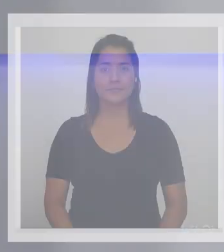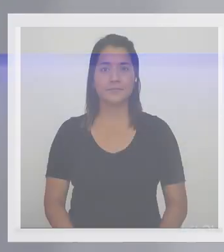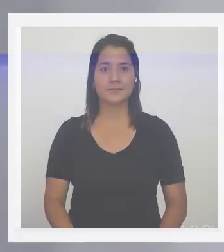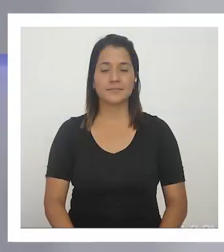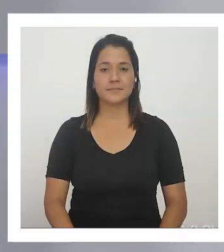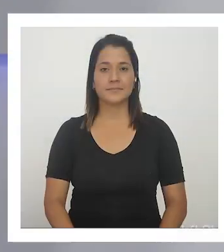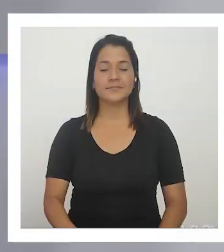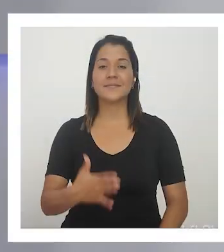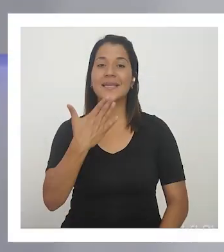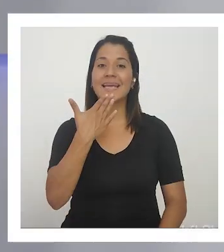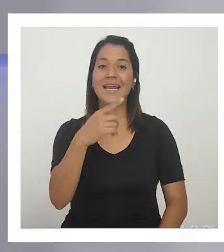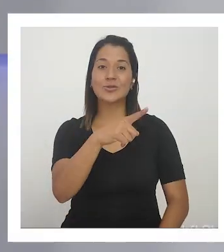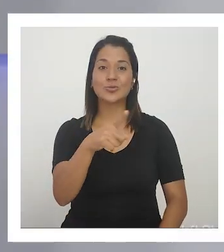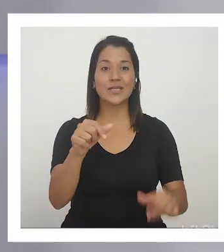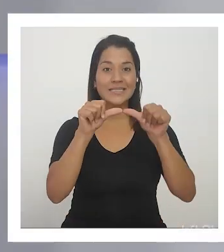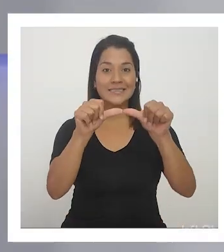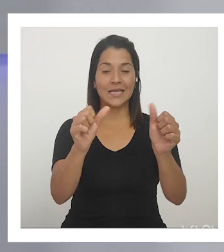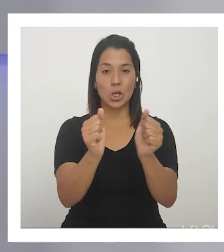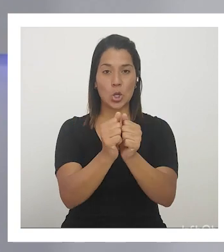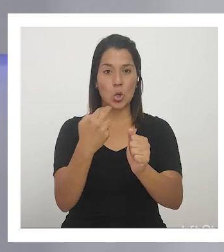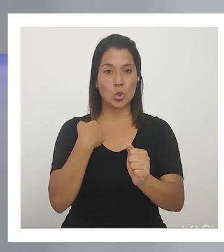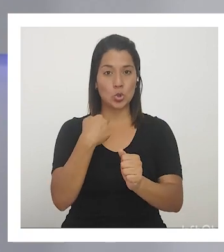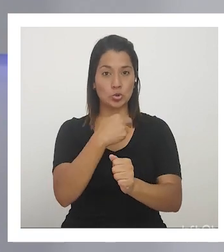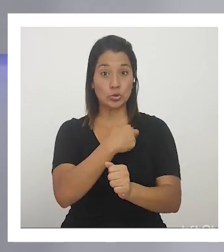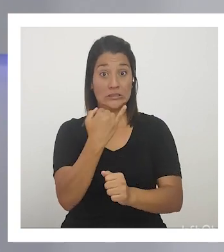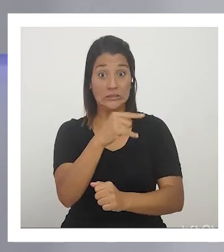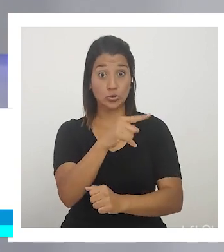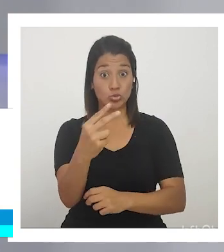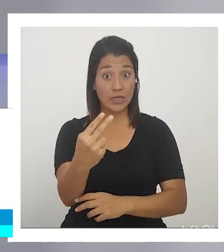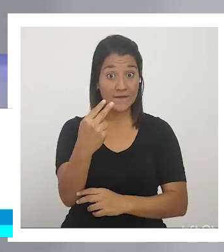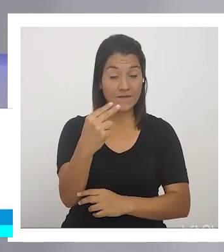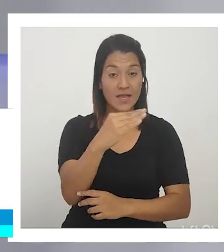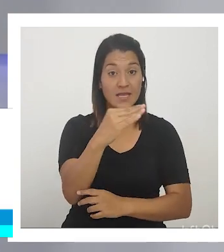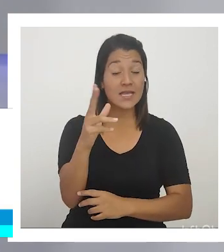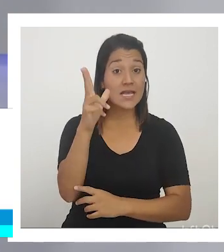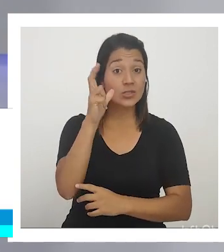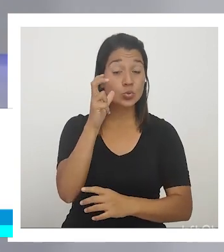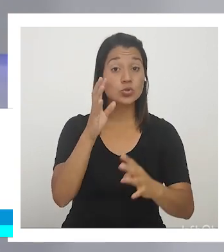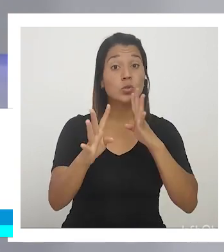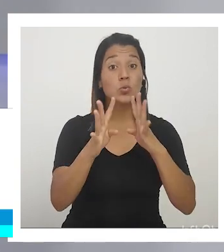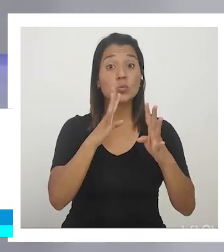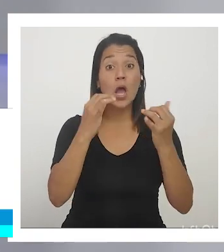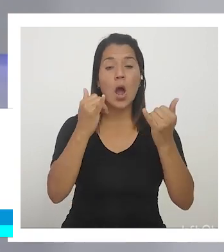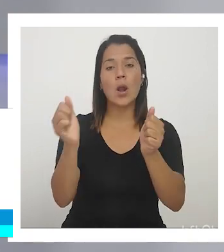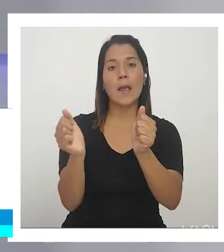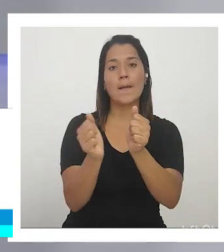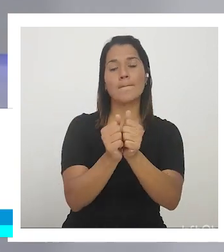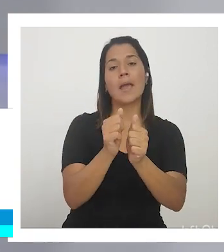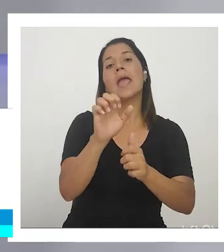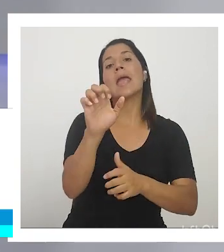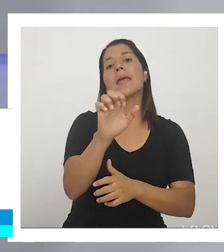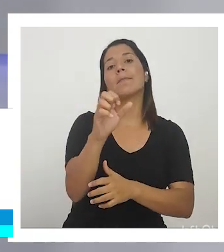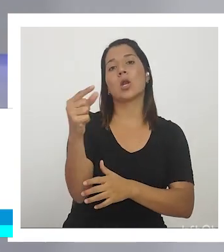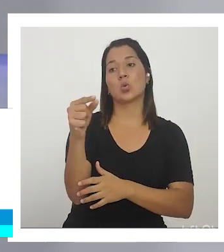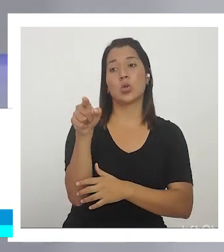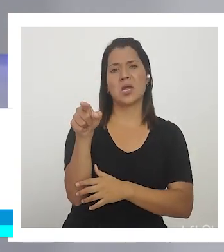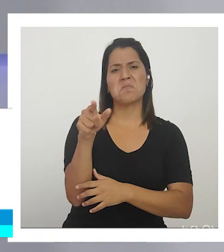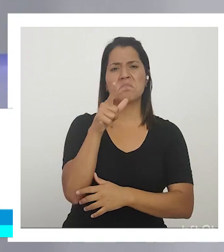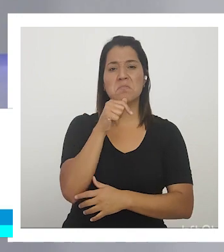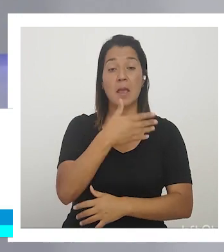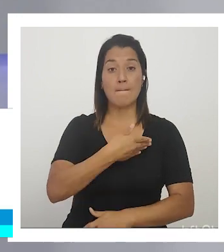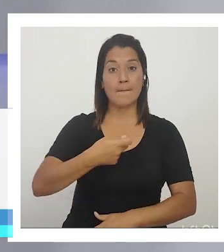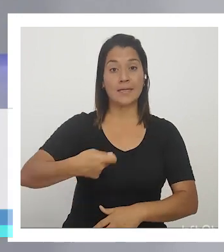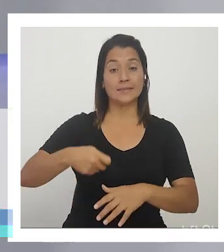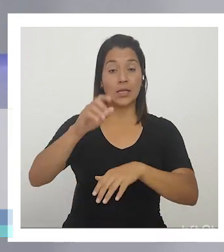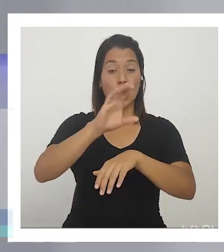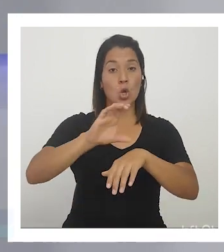Gracias por continuar con nosotros. Usted está viendo y escuchando Conversemos. Nos acompaña don Emanuel González, presidente del Consejo Nacional